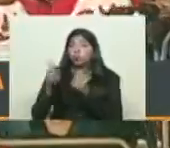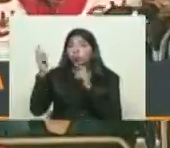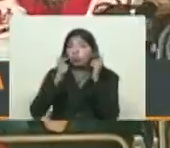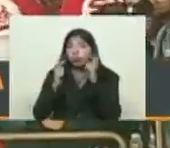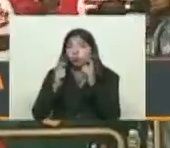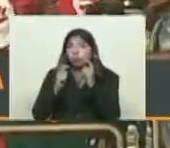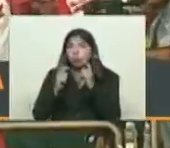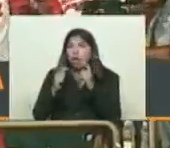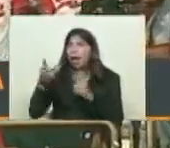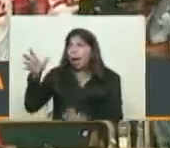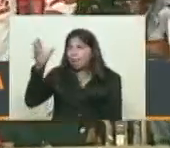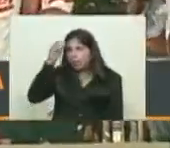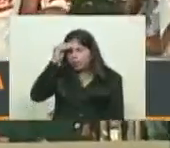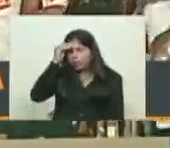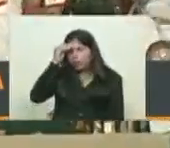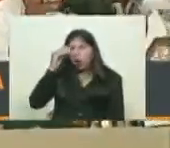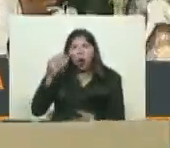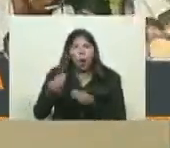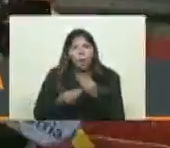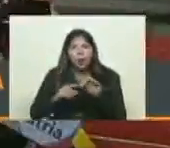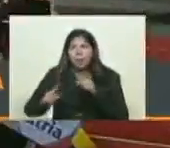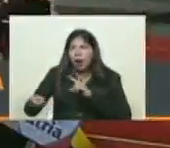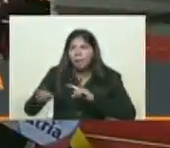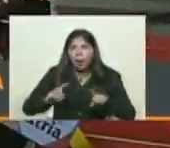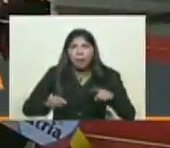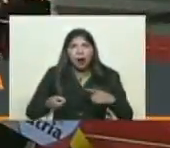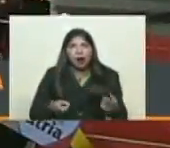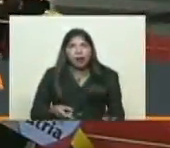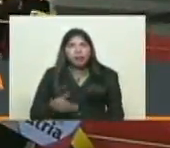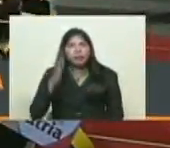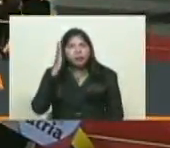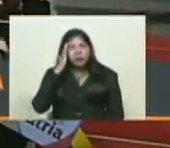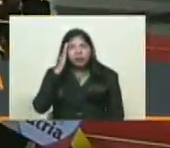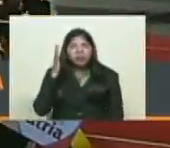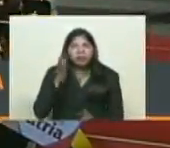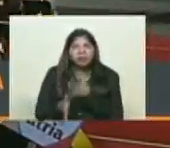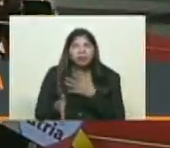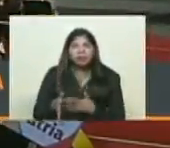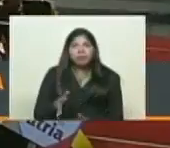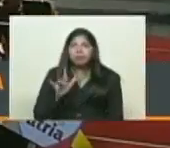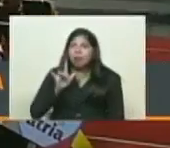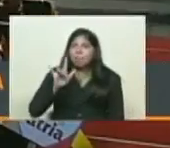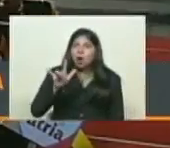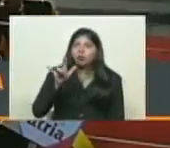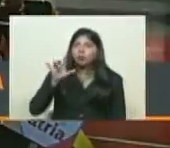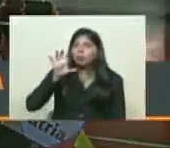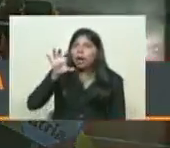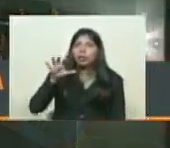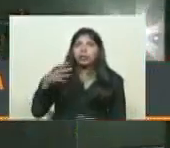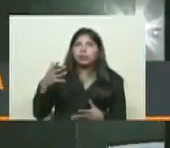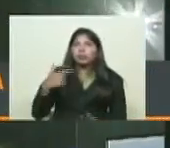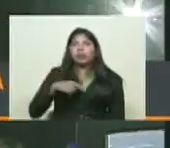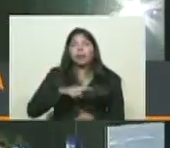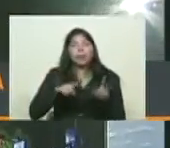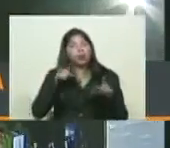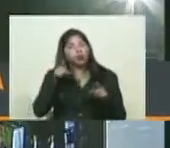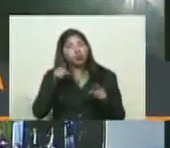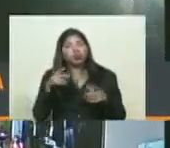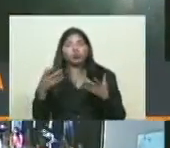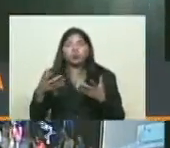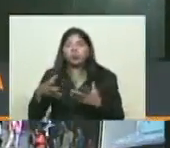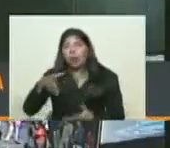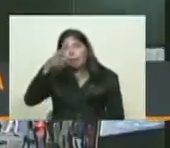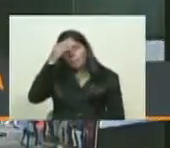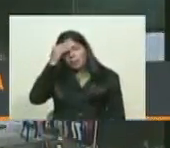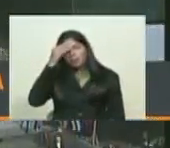aprendimos a militar, presidente. Con Chávez aprendimos lo que era el amor a la patria. Pero con usted, presidente, hemos aprendido lo